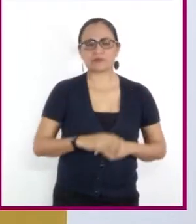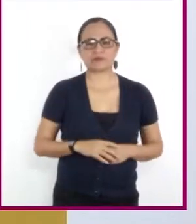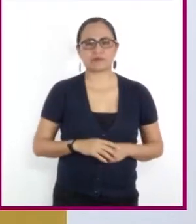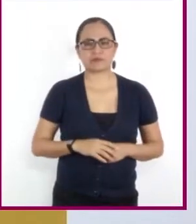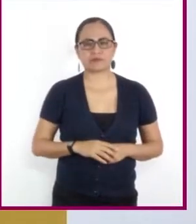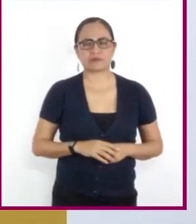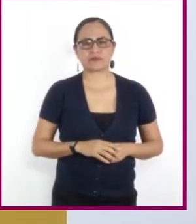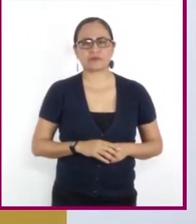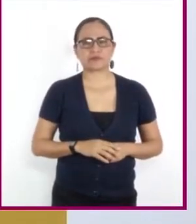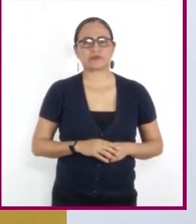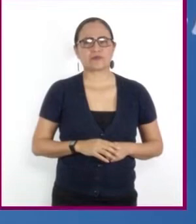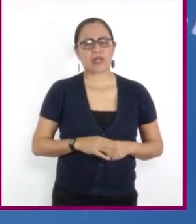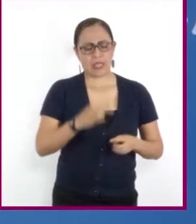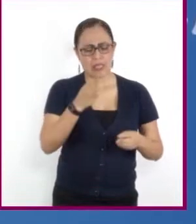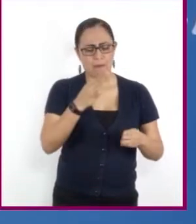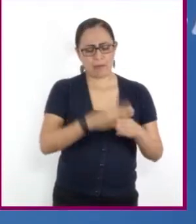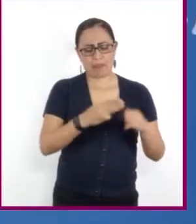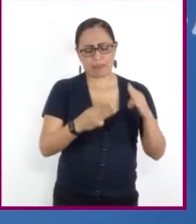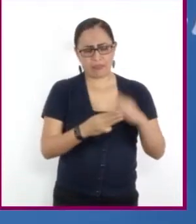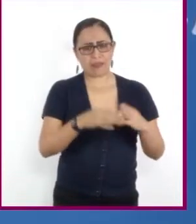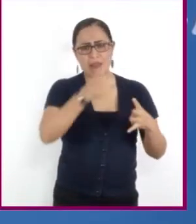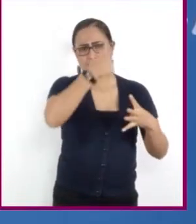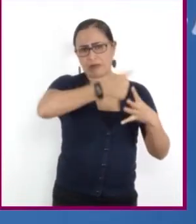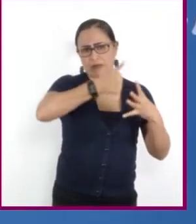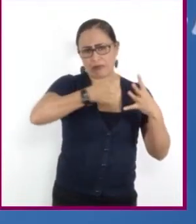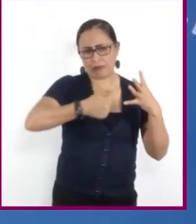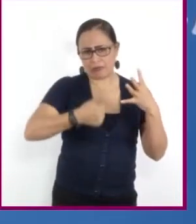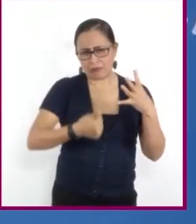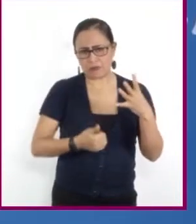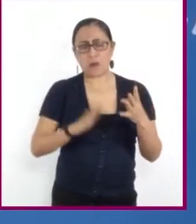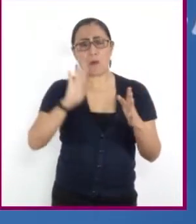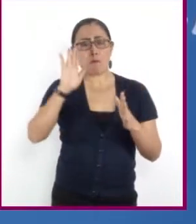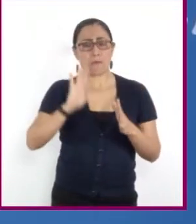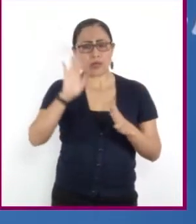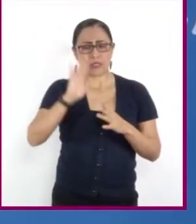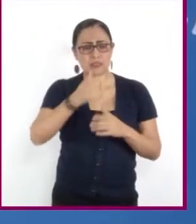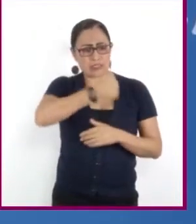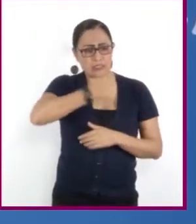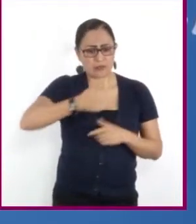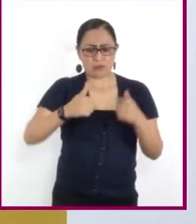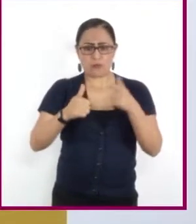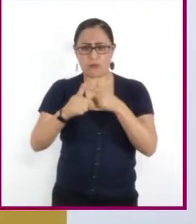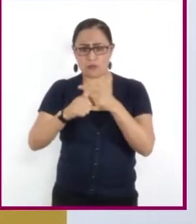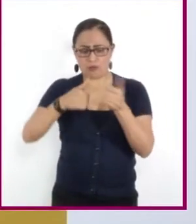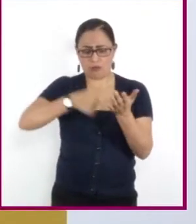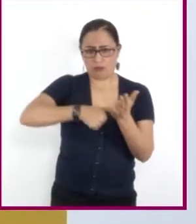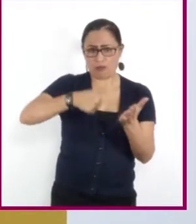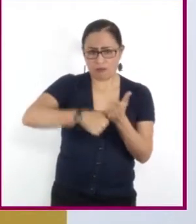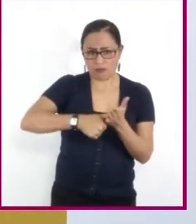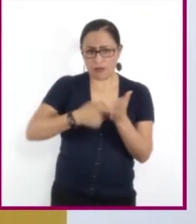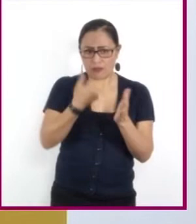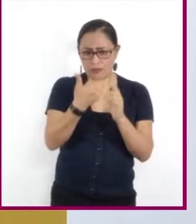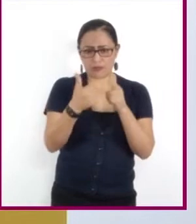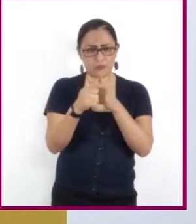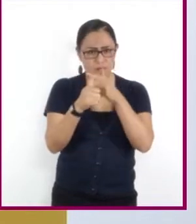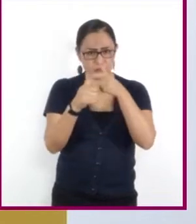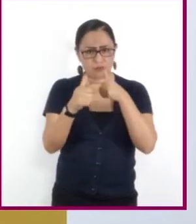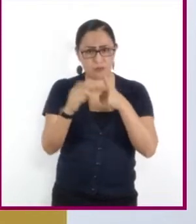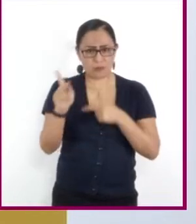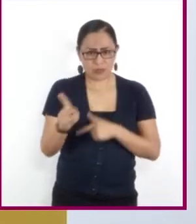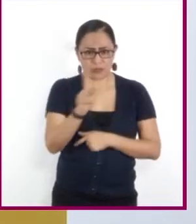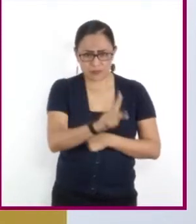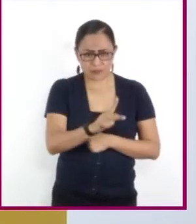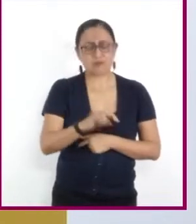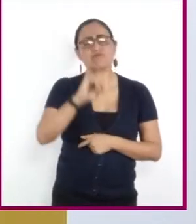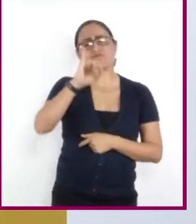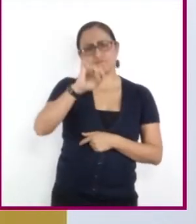es característica de cada elemento. Son como nuestras huellas digitales, maestra. Has dado un muy buen ejemplo, Enrique, pues